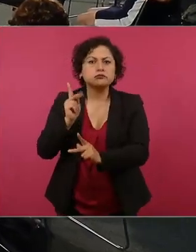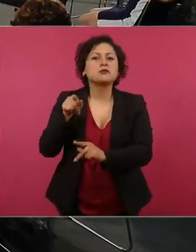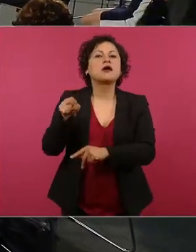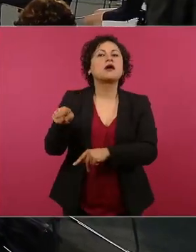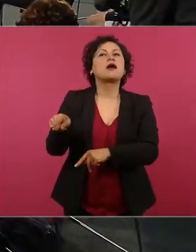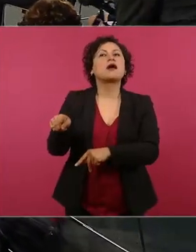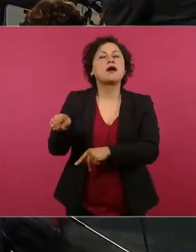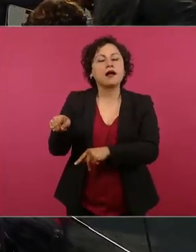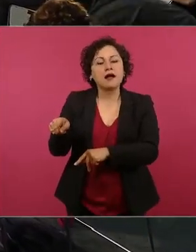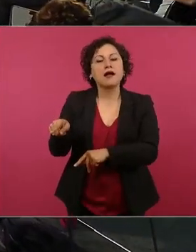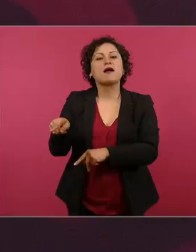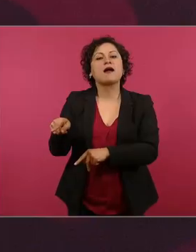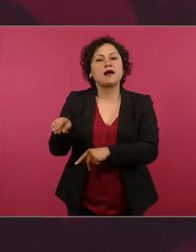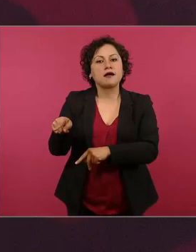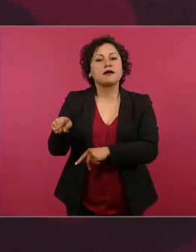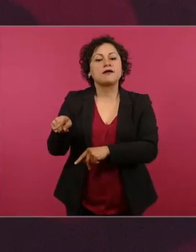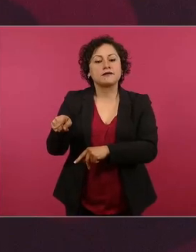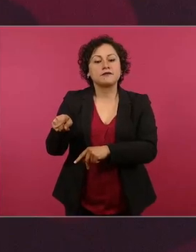y